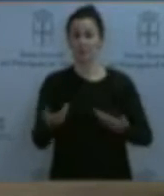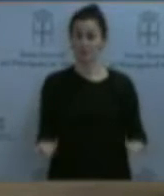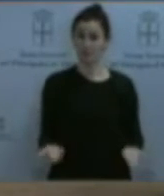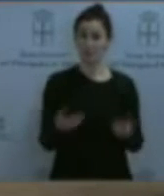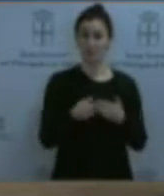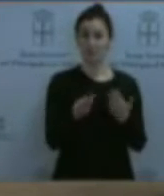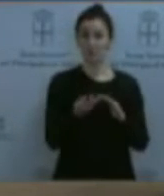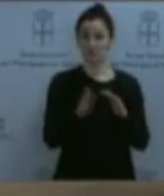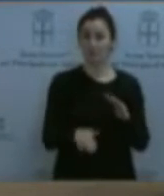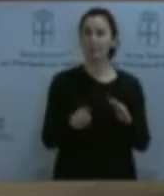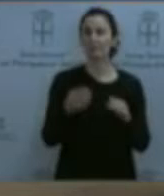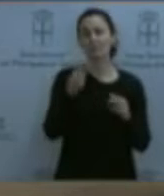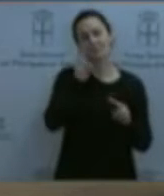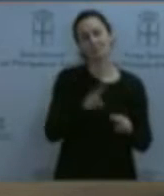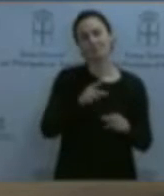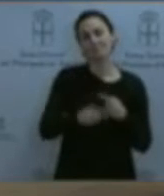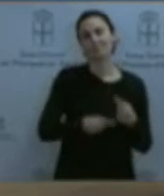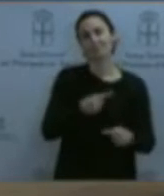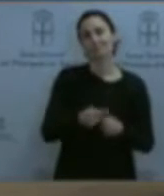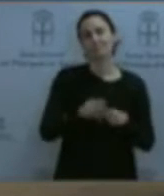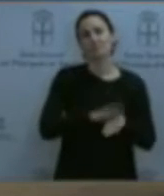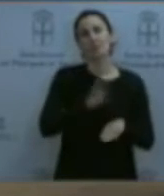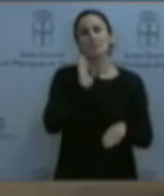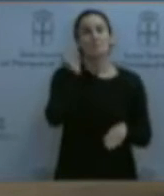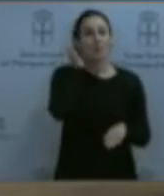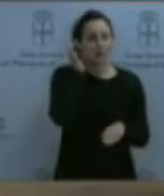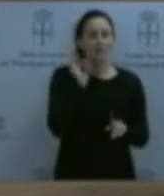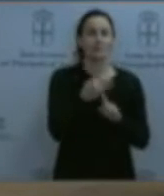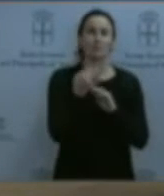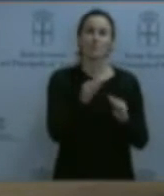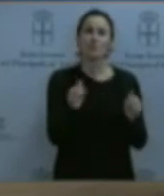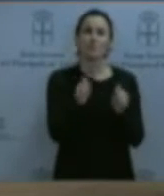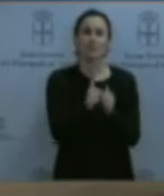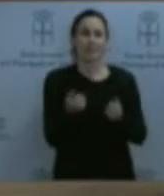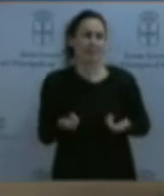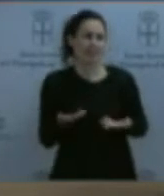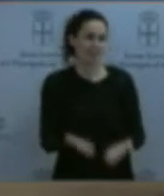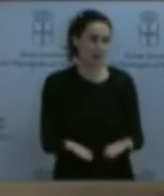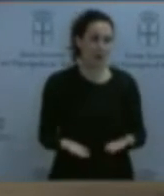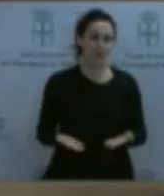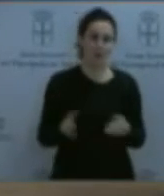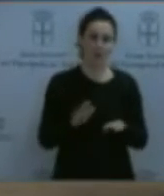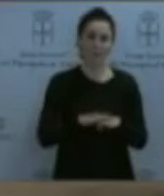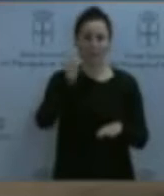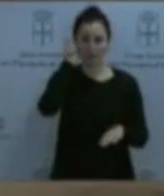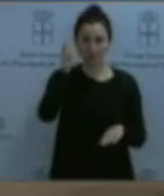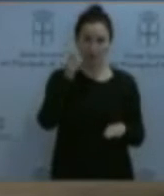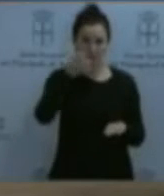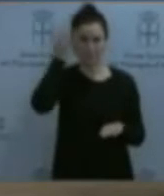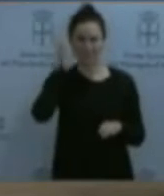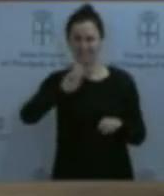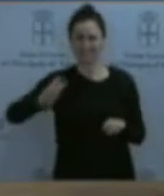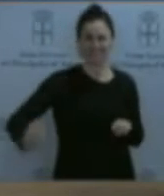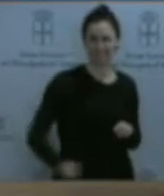reconocimiento del trabajo de mujeres que cuidan de personas en situación de dependencia, con apoyo a mujeres emprendedoras en el medio rural y un largo